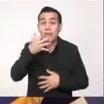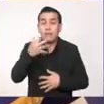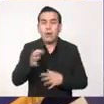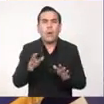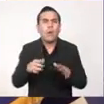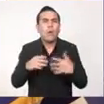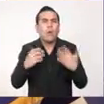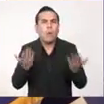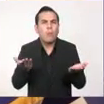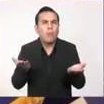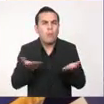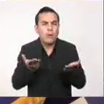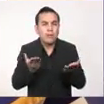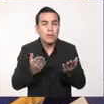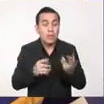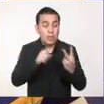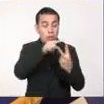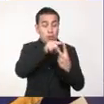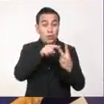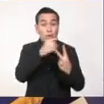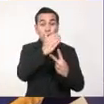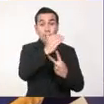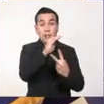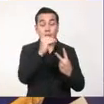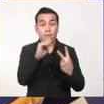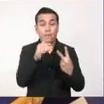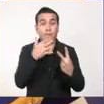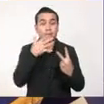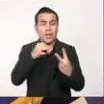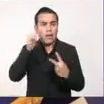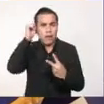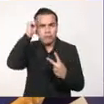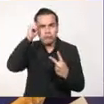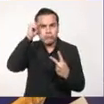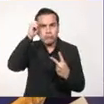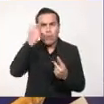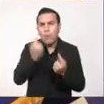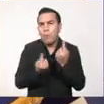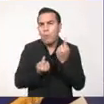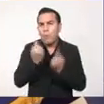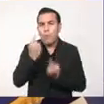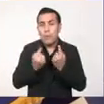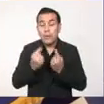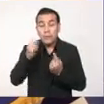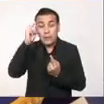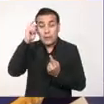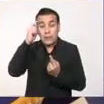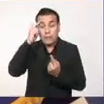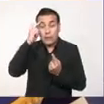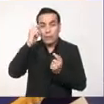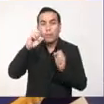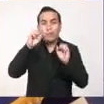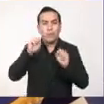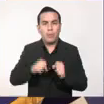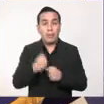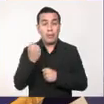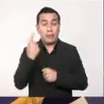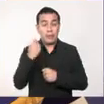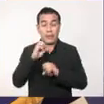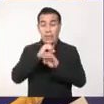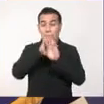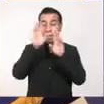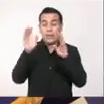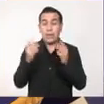de tener las dos versiones, un análisis que provea de por lo menos los dos lados